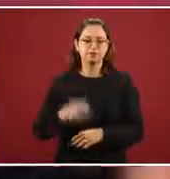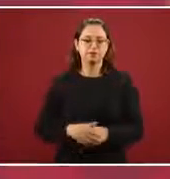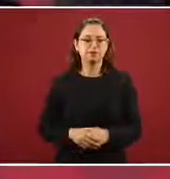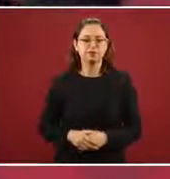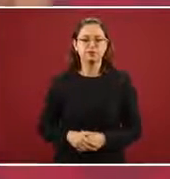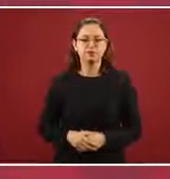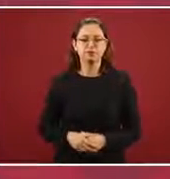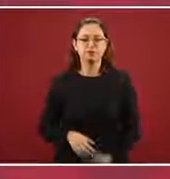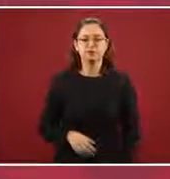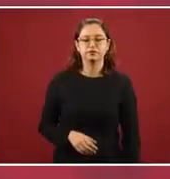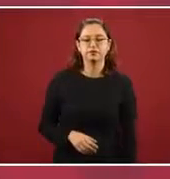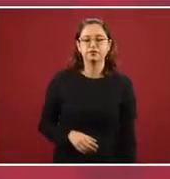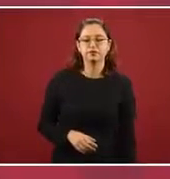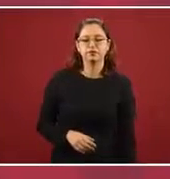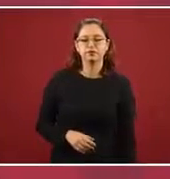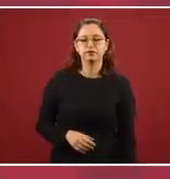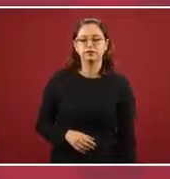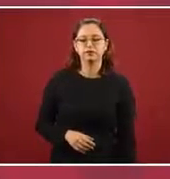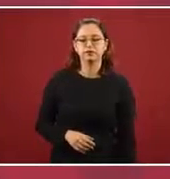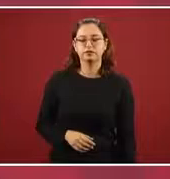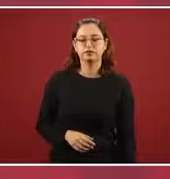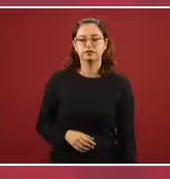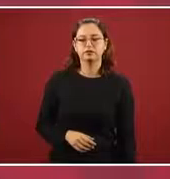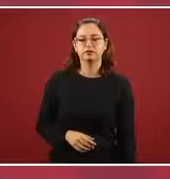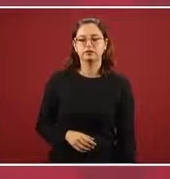a Pemex y levantando la producción.